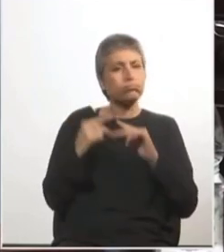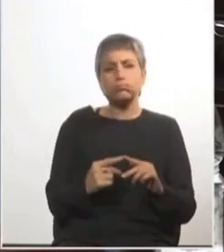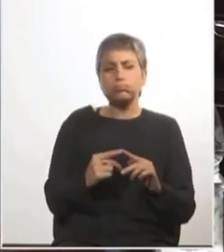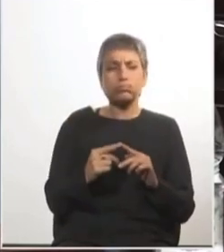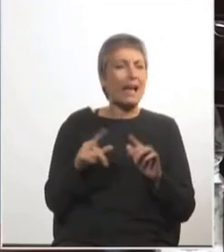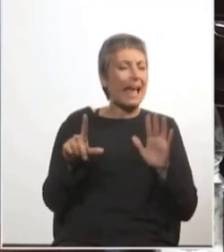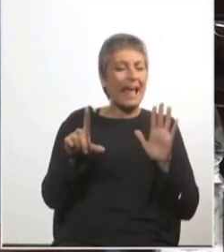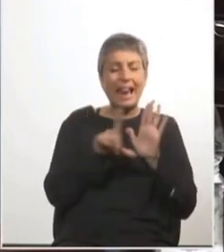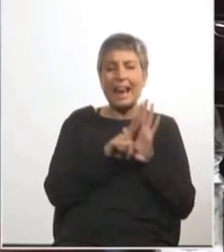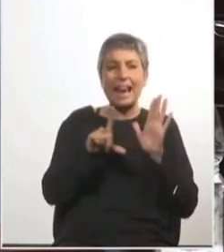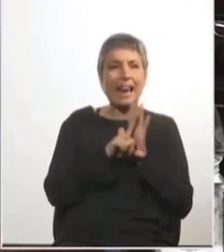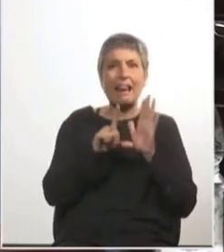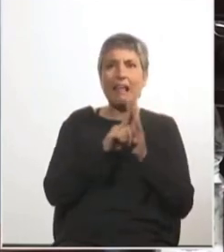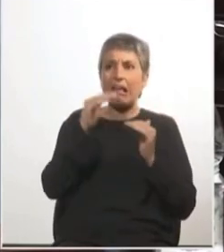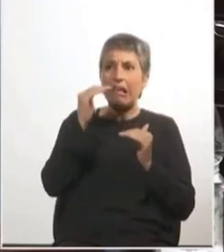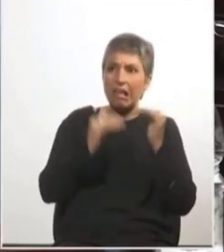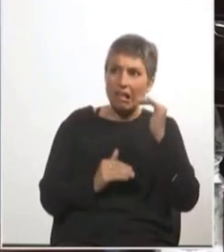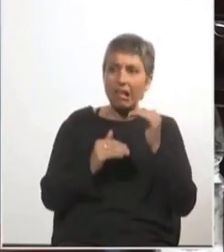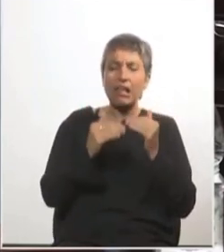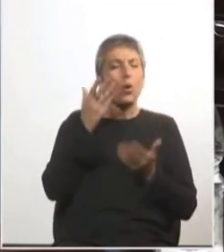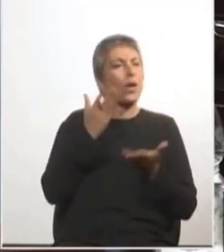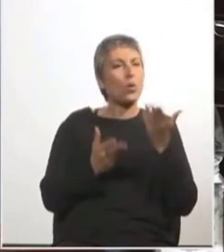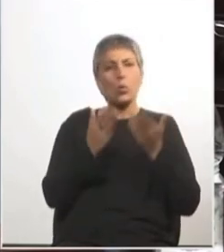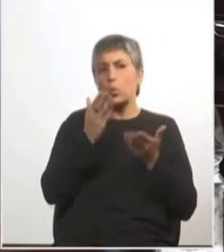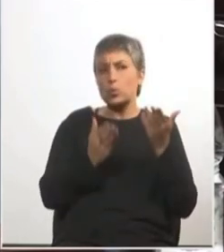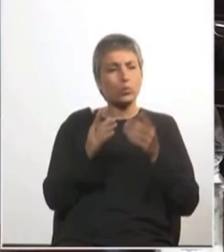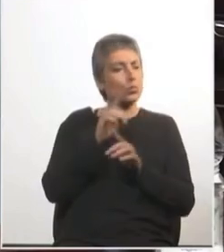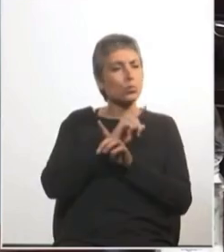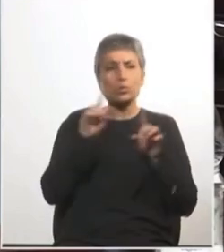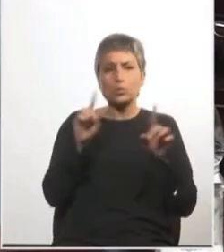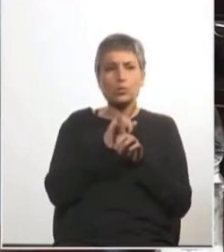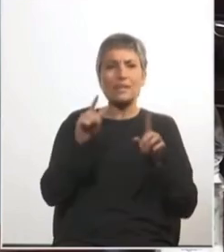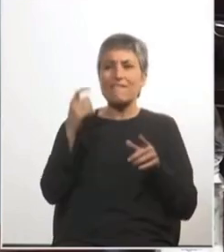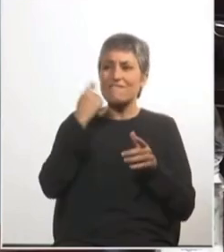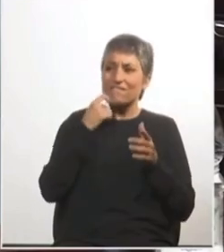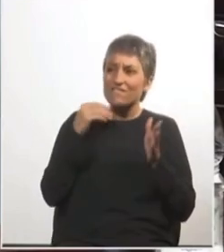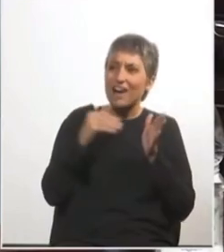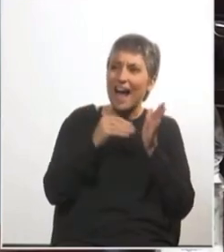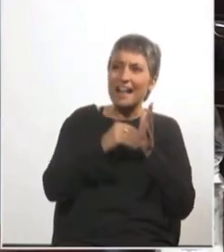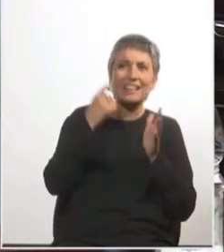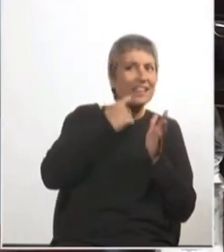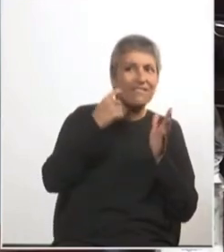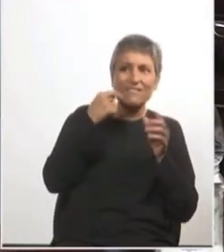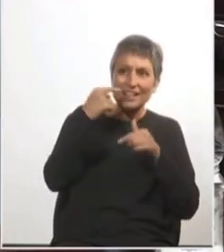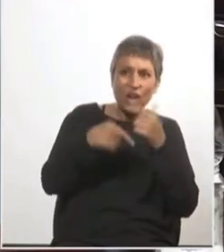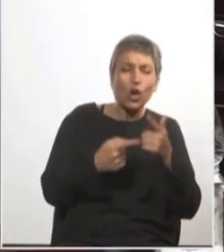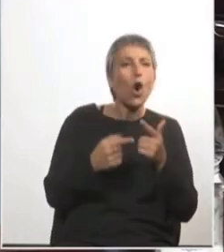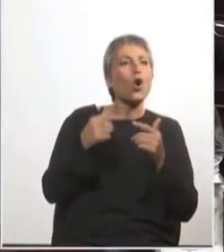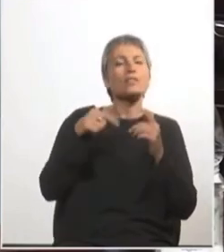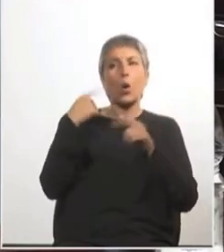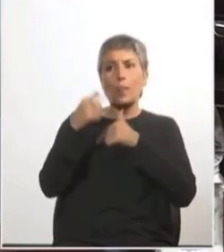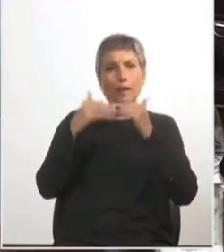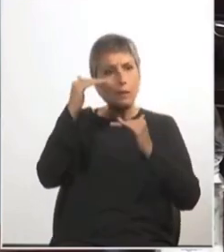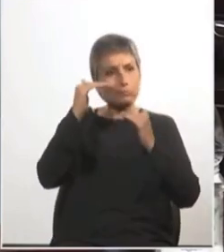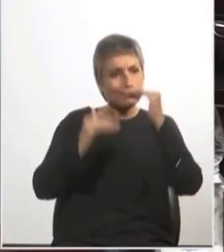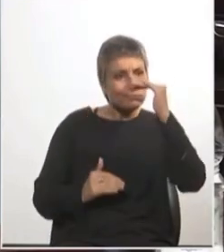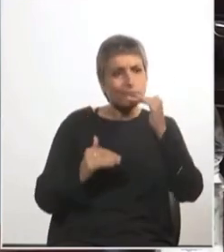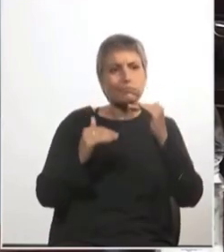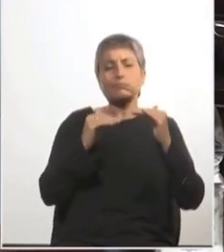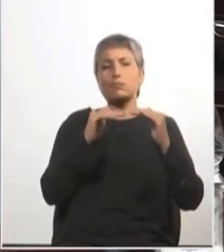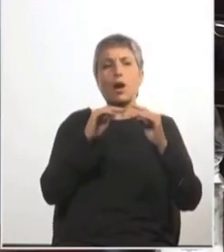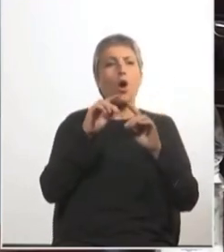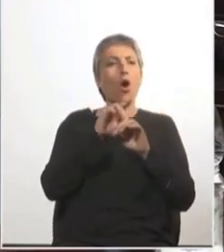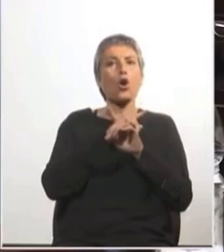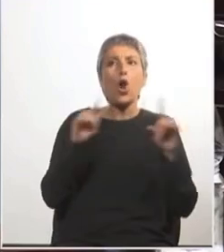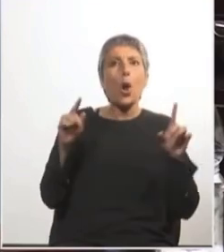una reforma injusta, parcial, incompleta, que mantiene las desigualdades, que no